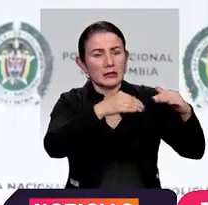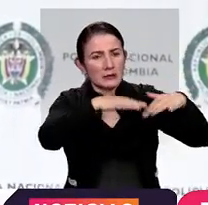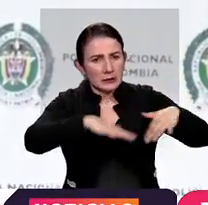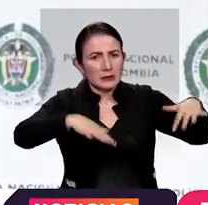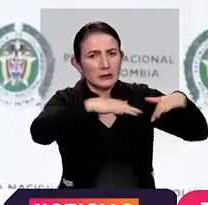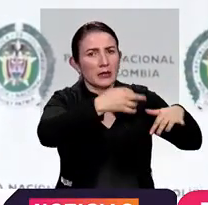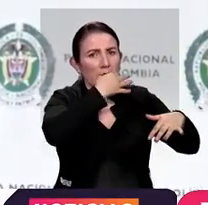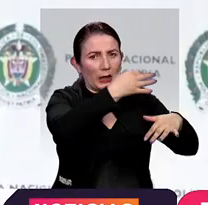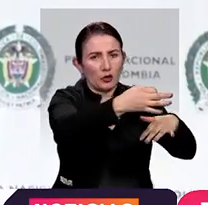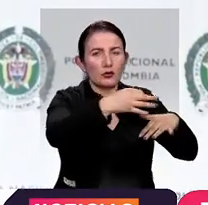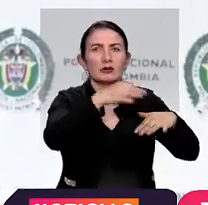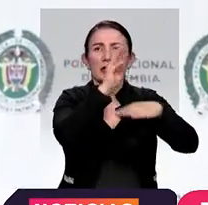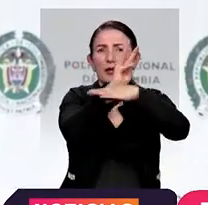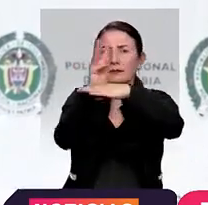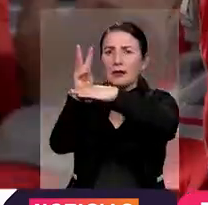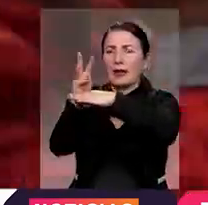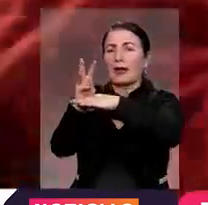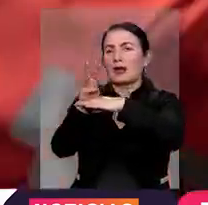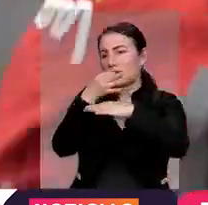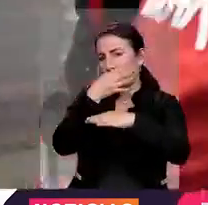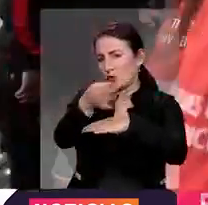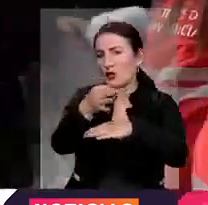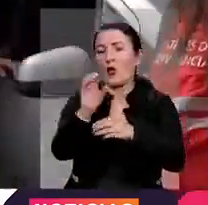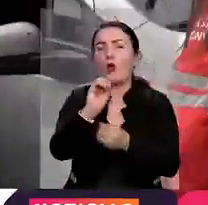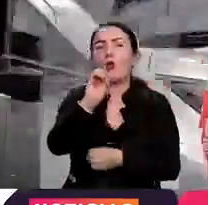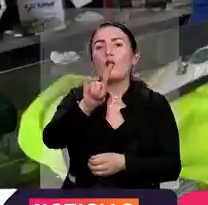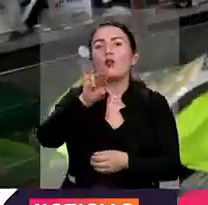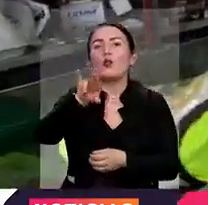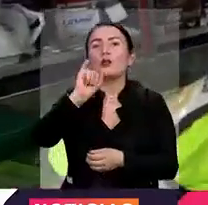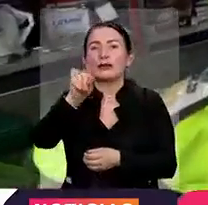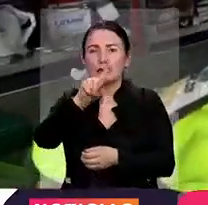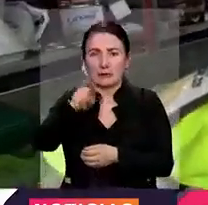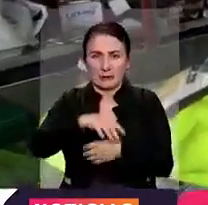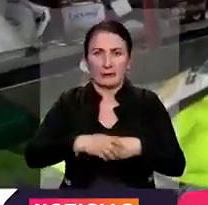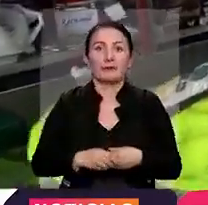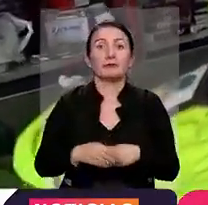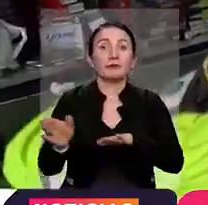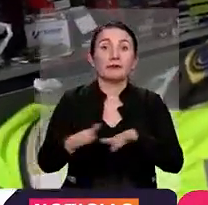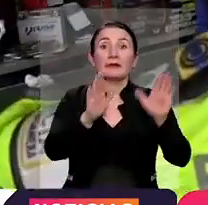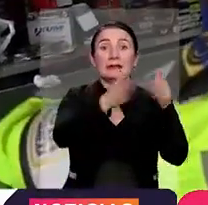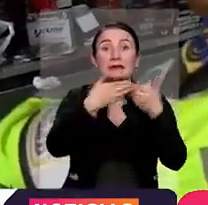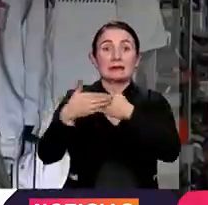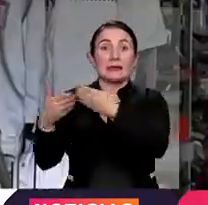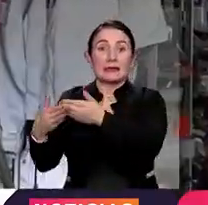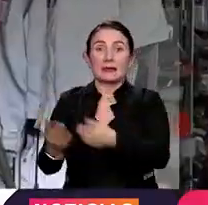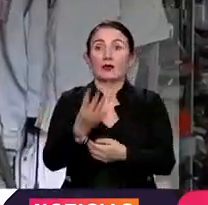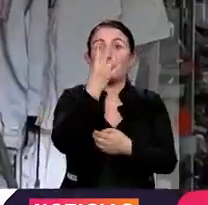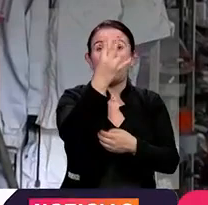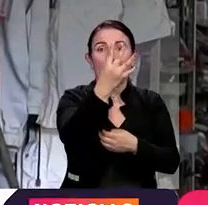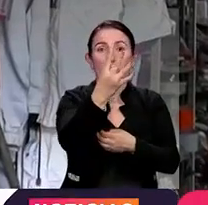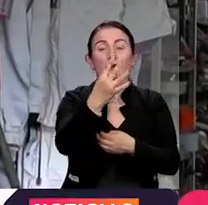página a denunciar o en las URIs. Como parte del plan hubo 4 cierres preventivos y la suspensión